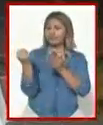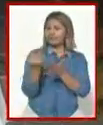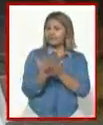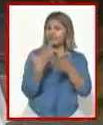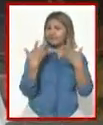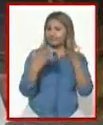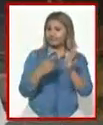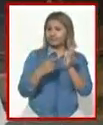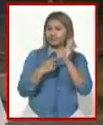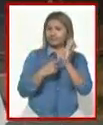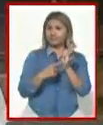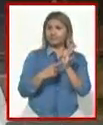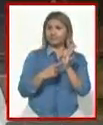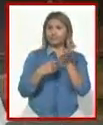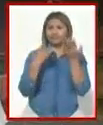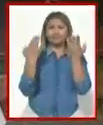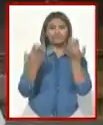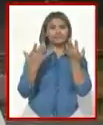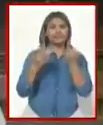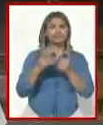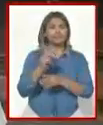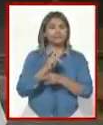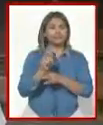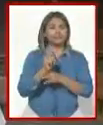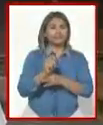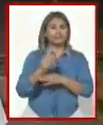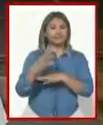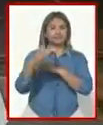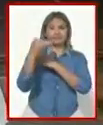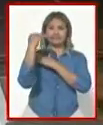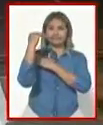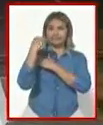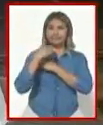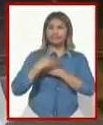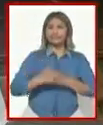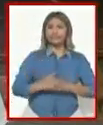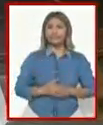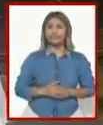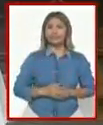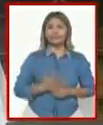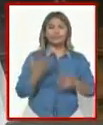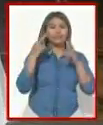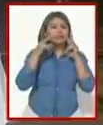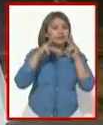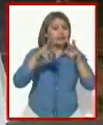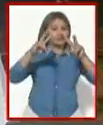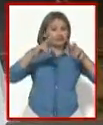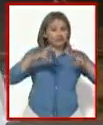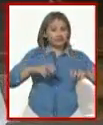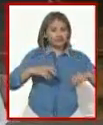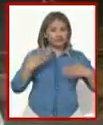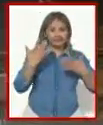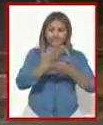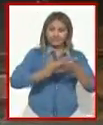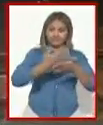¿ya? Entonces estamos esperando que los técnicos de Santa Cruz lo vean, lo analicen.